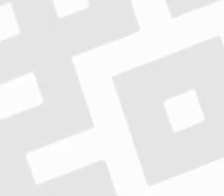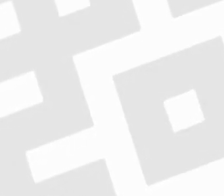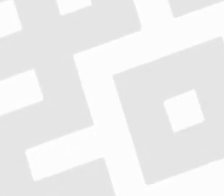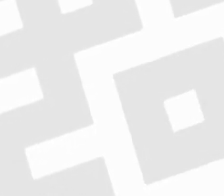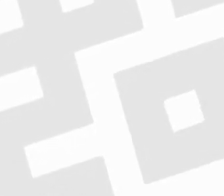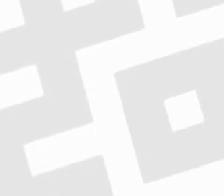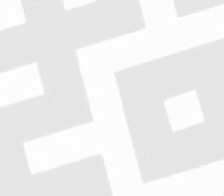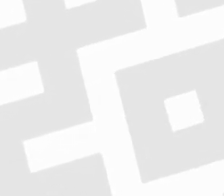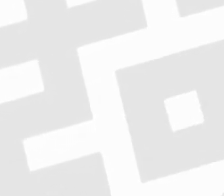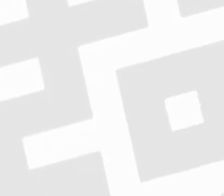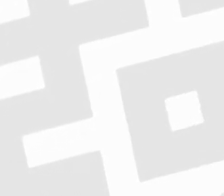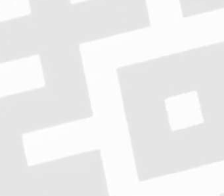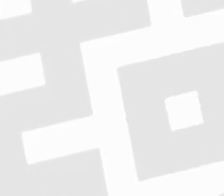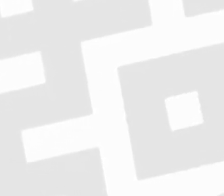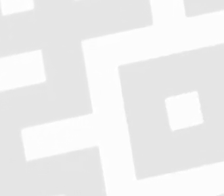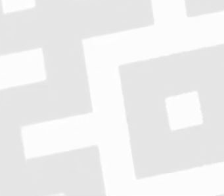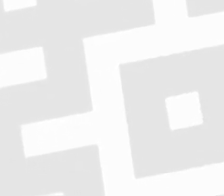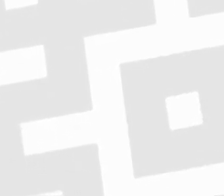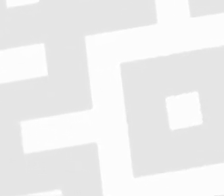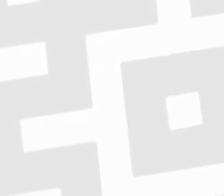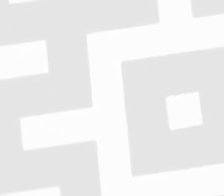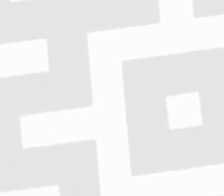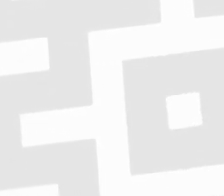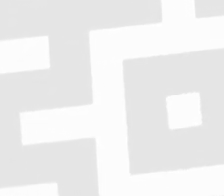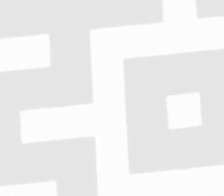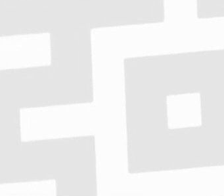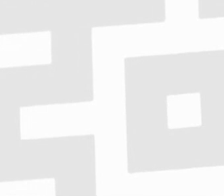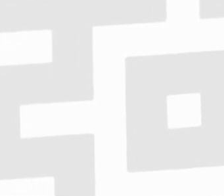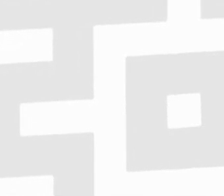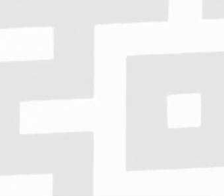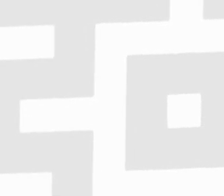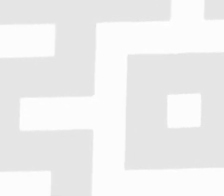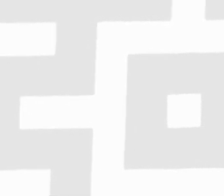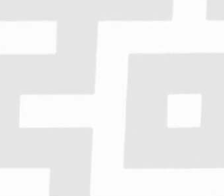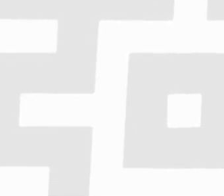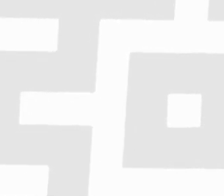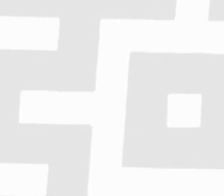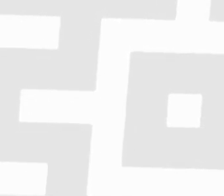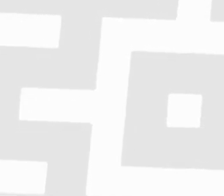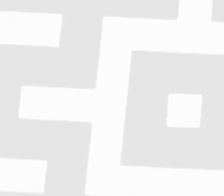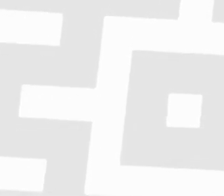Estrategia estatal contra el coronavirus. Actualización en Veracruz.